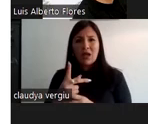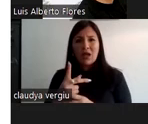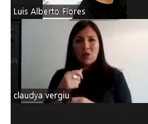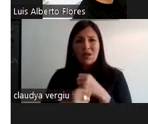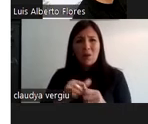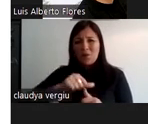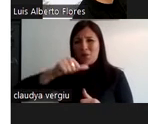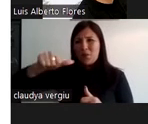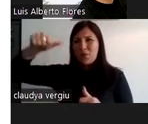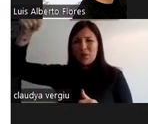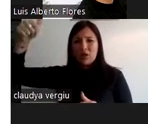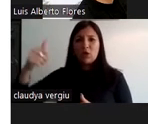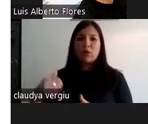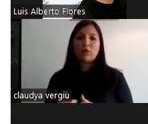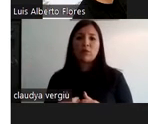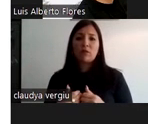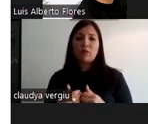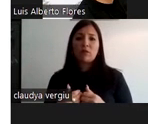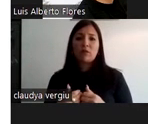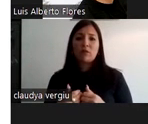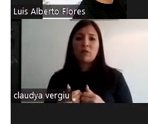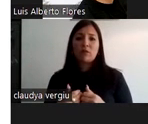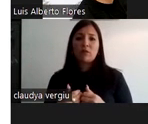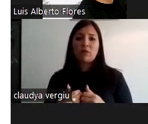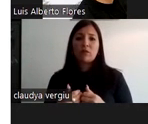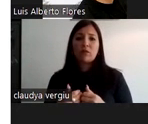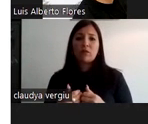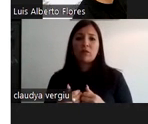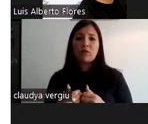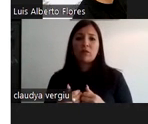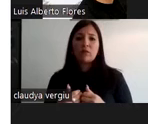fallecido en caso de podemos ver veinticinco de Julio por